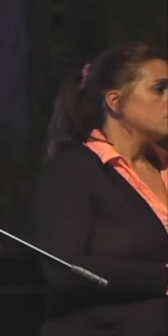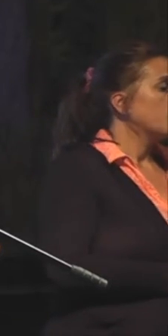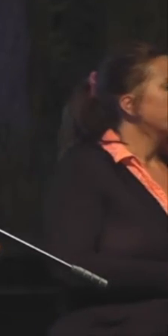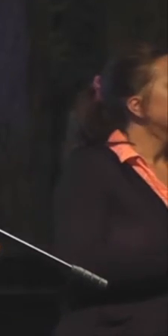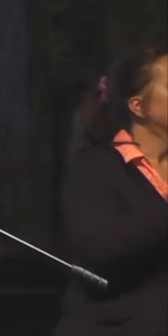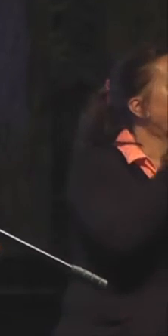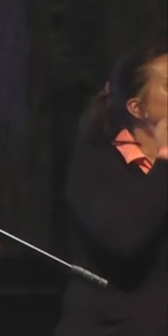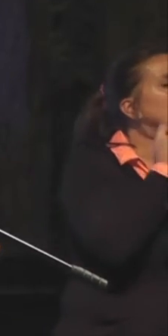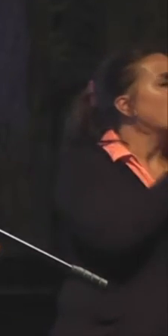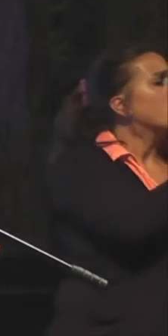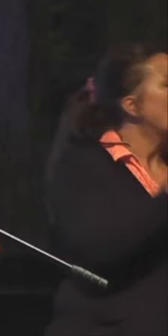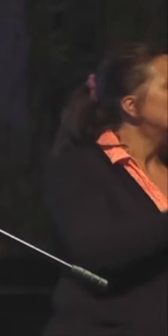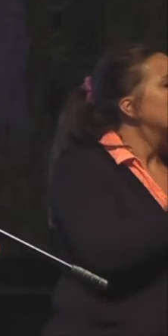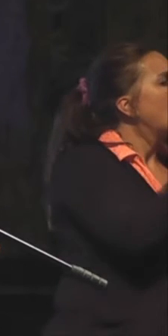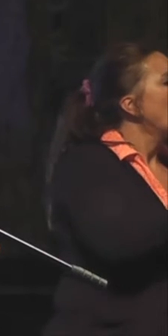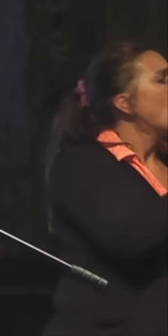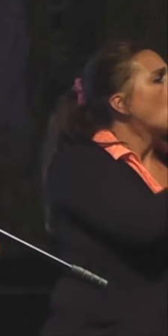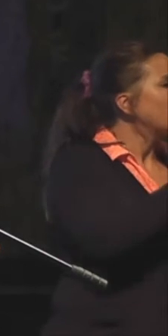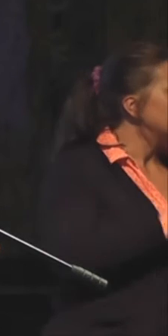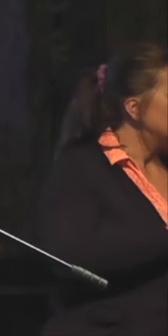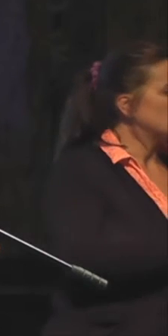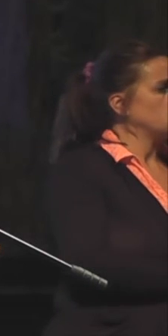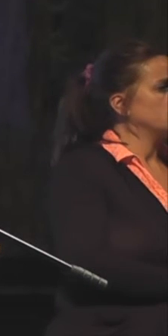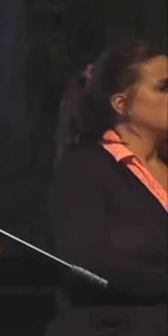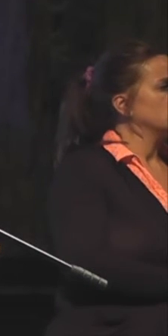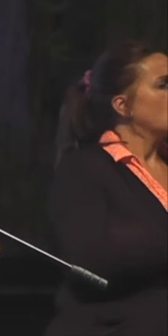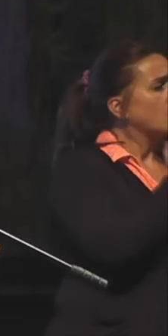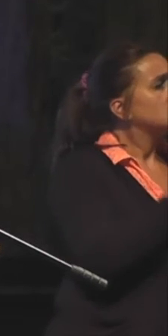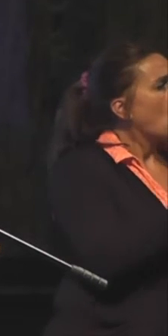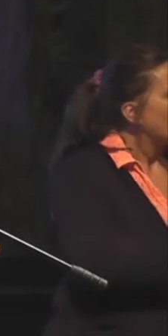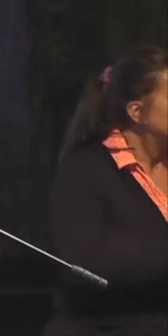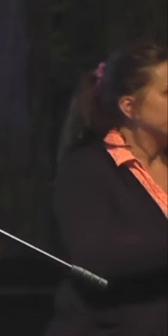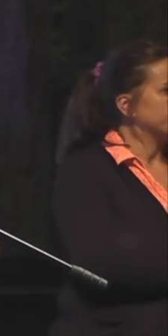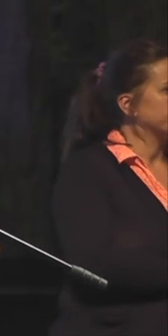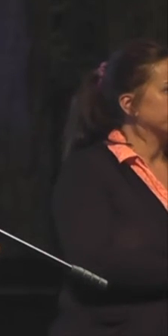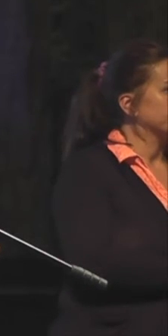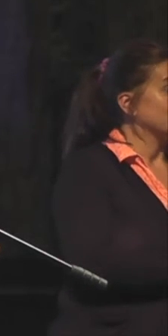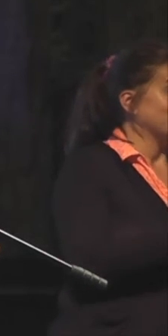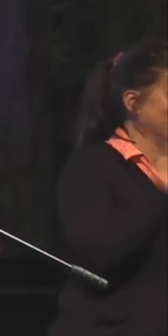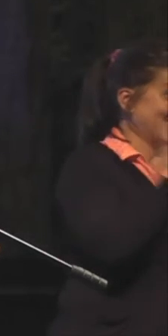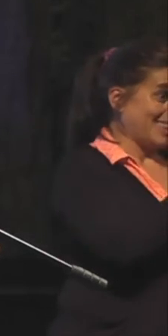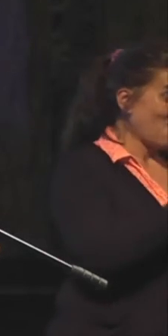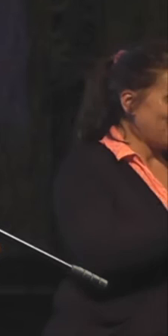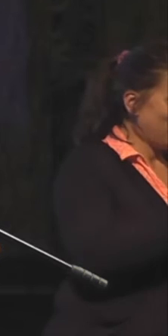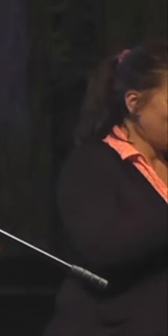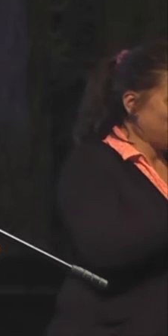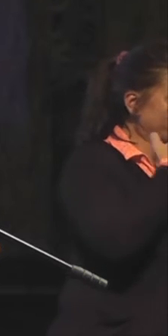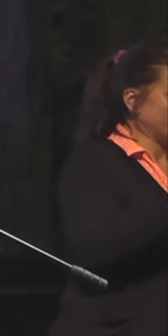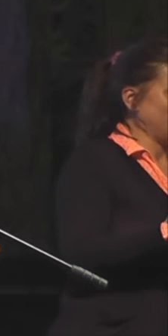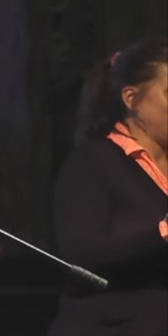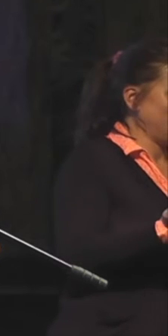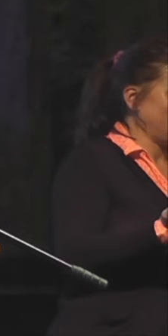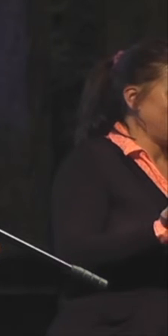ayer discutía con algunos compañeros de viejo cuño wilsonista y nos dimos cuenta que era